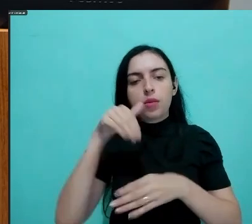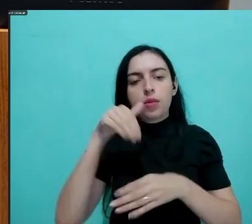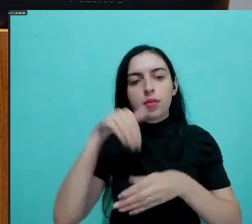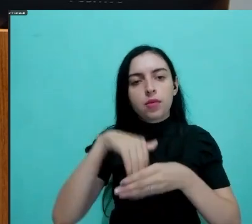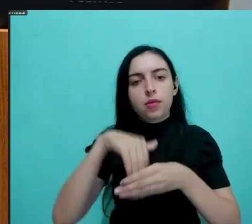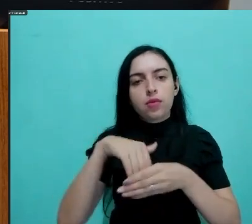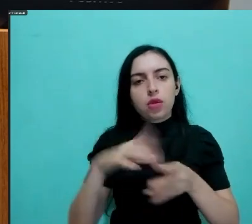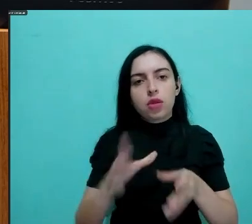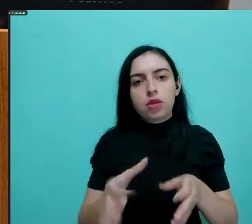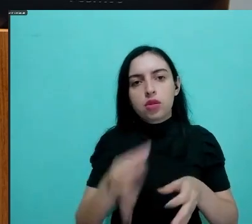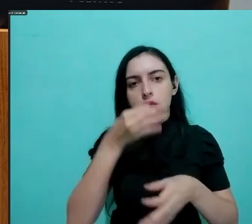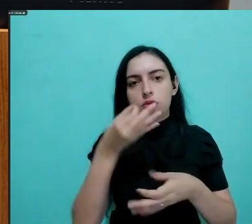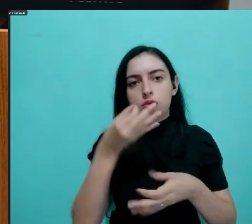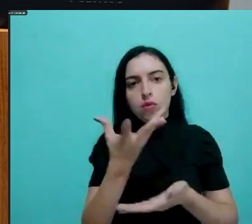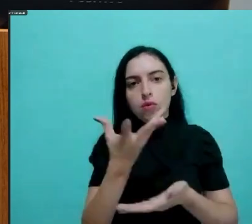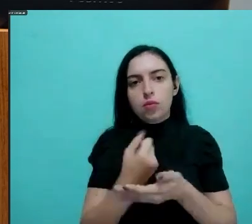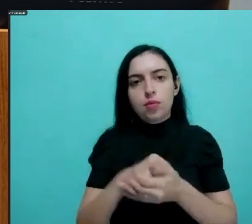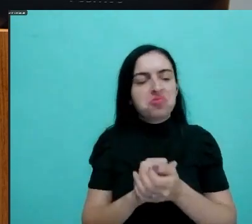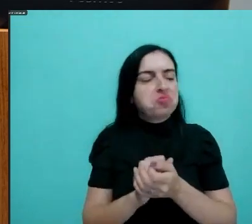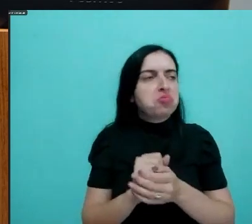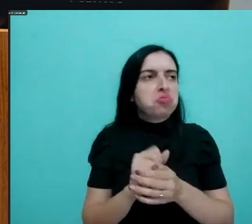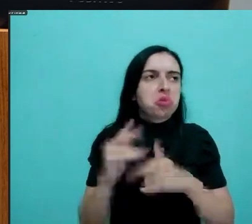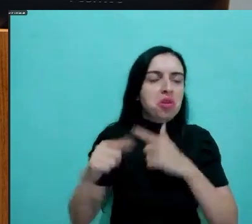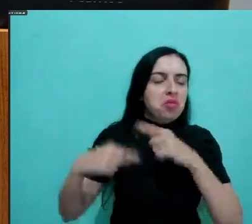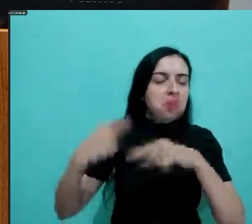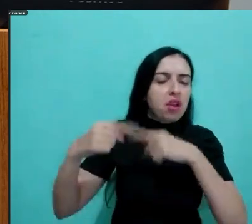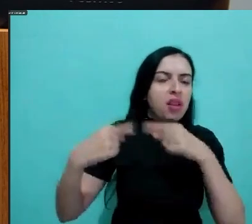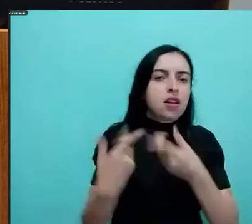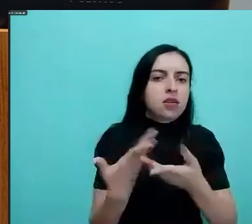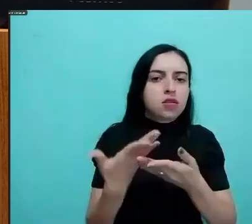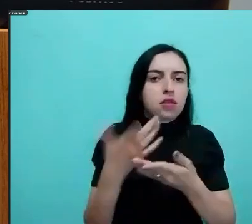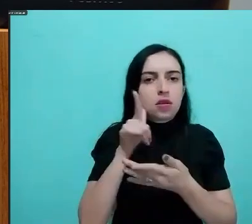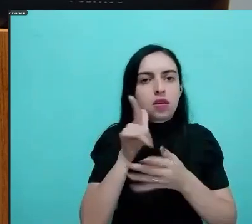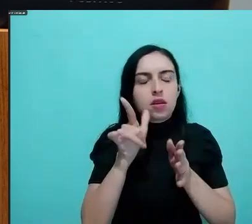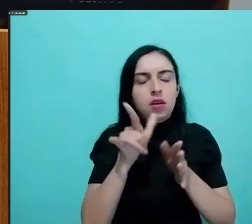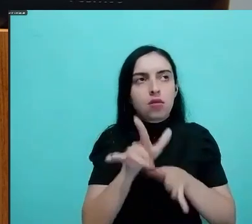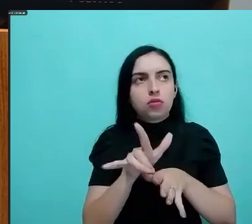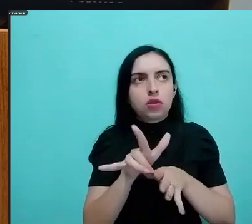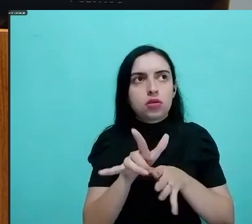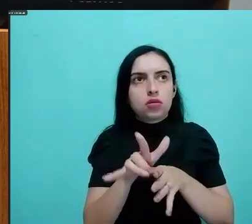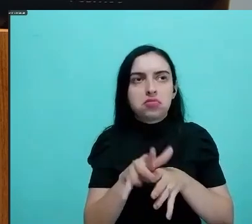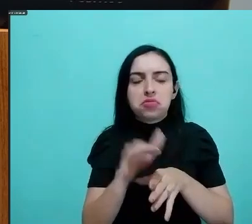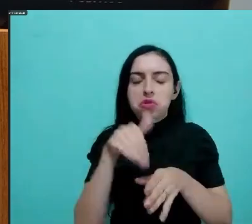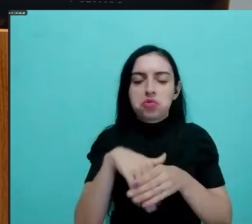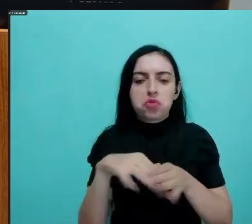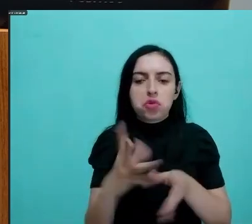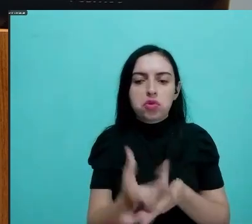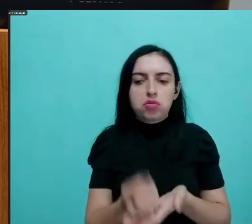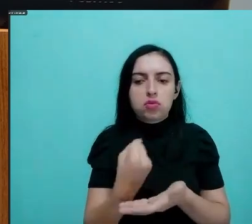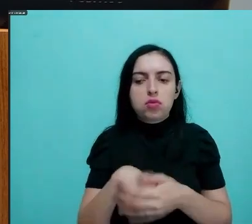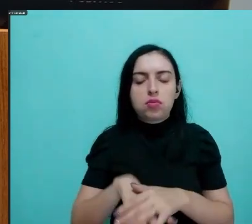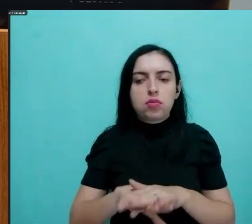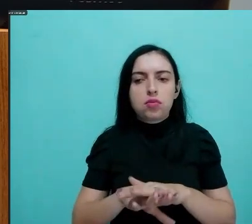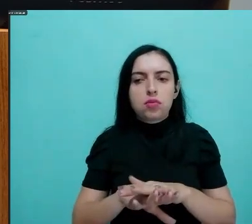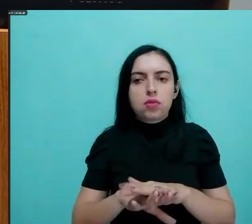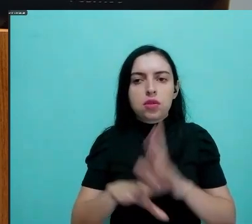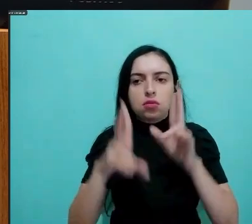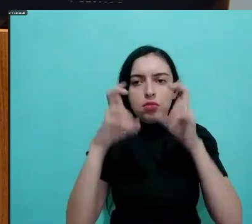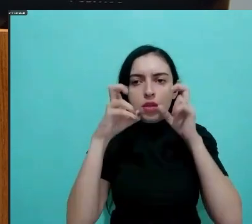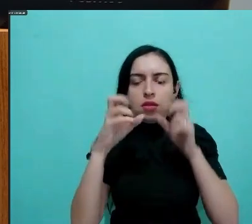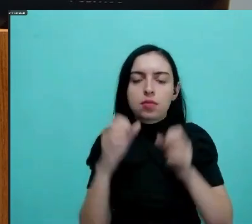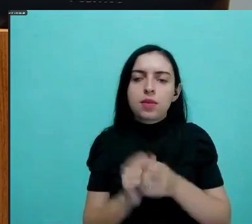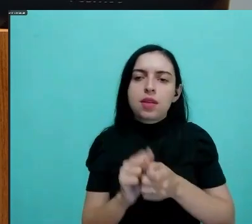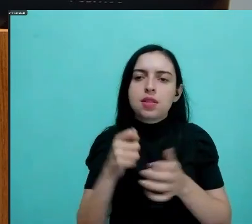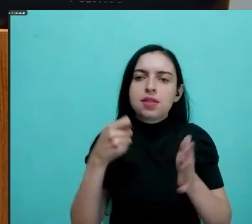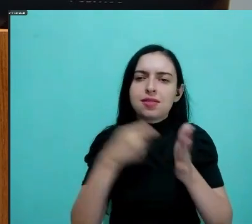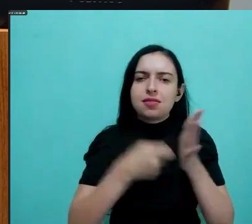decisiones muy clásicas y el Consejo Constitucional no decidió adoptar una perspectiva más activista